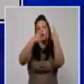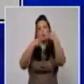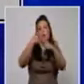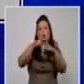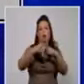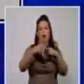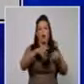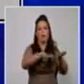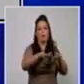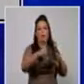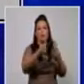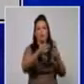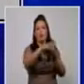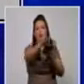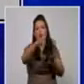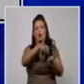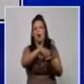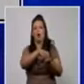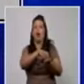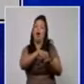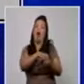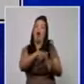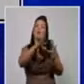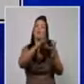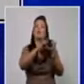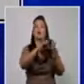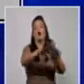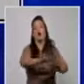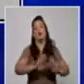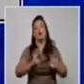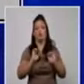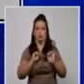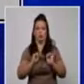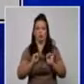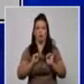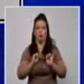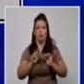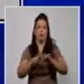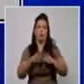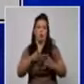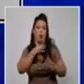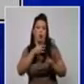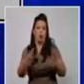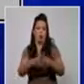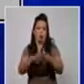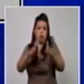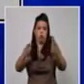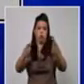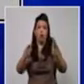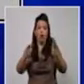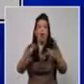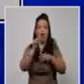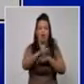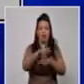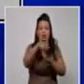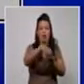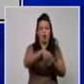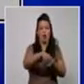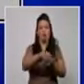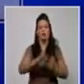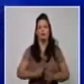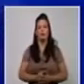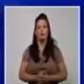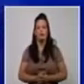formas, estos pronósticos, pues indiscutiblemente se pueden modificar. Claro. Una jornada que